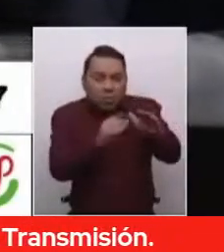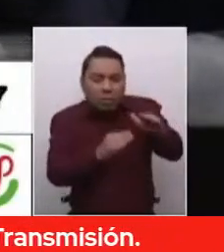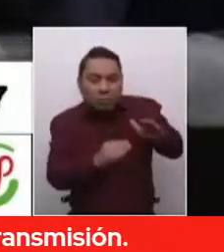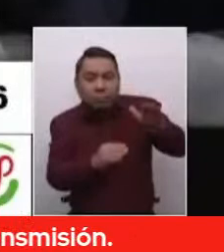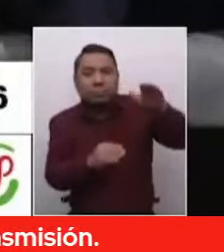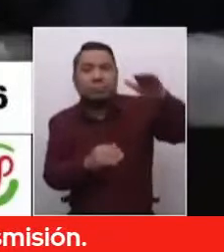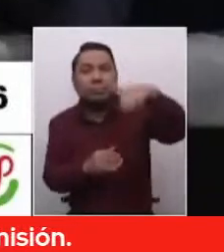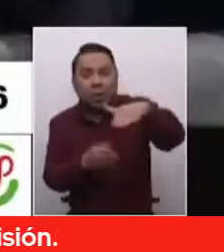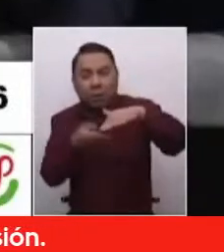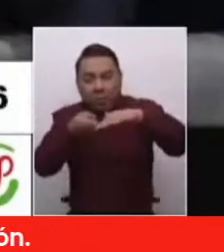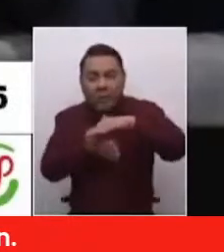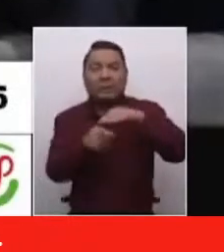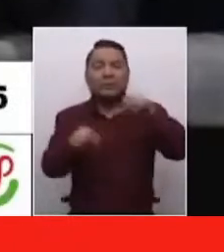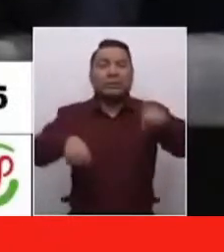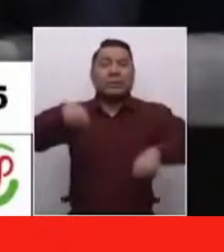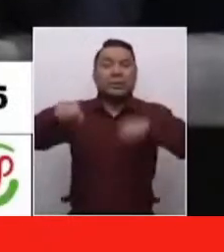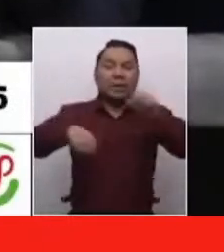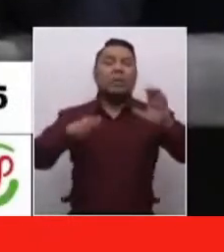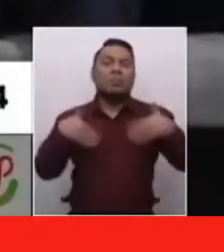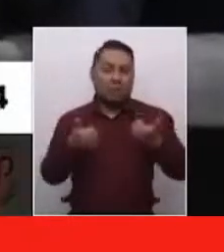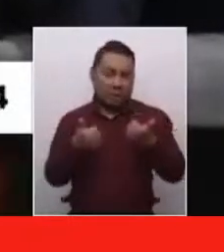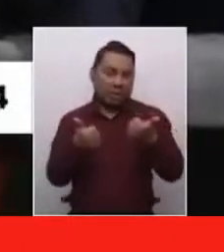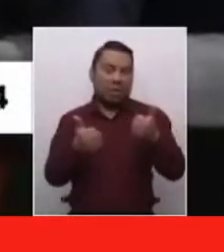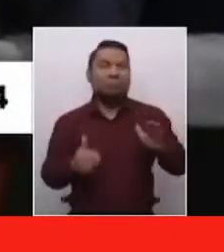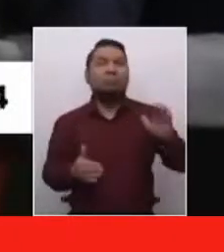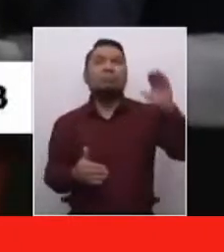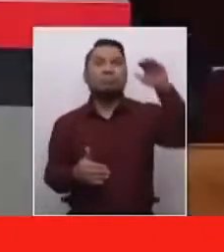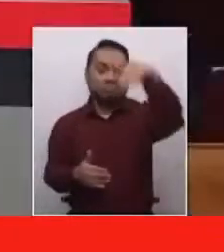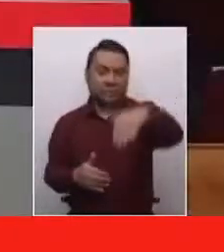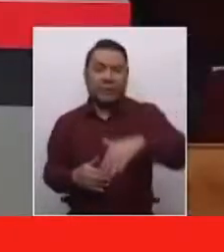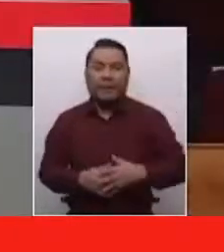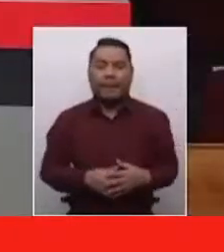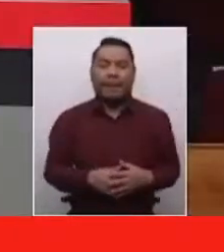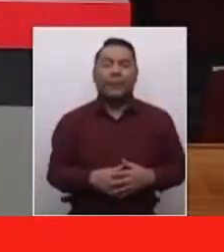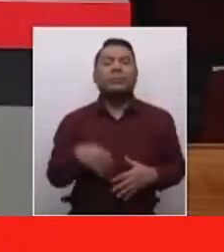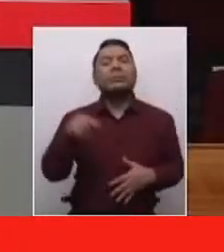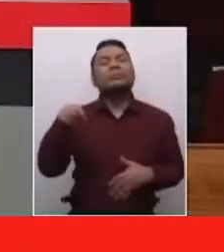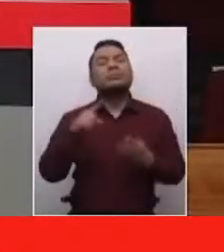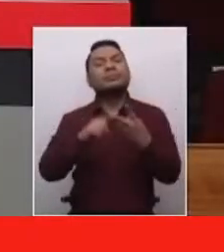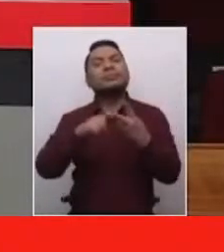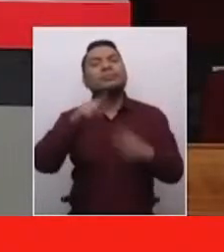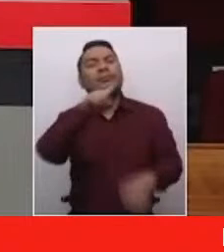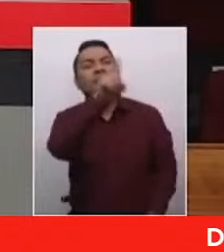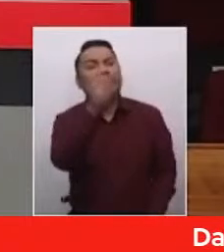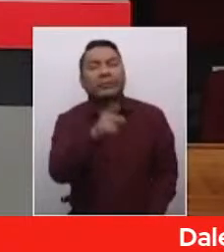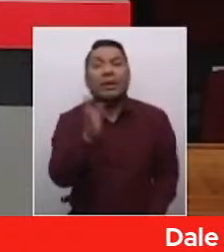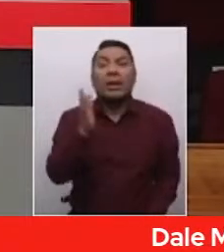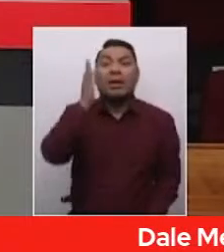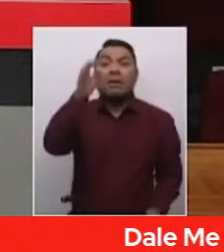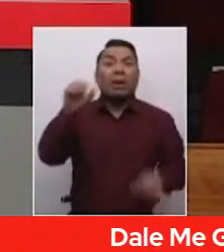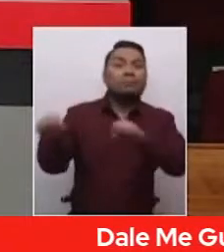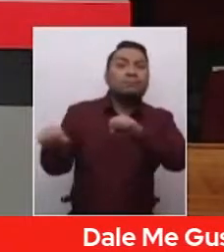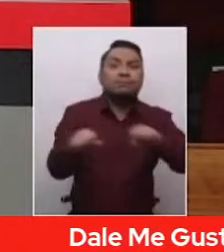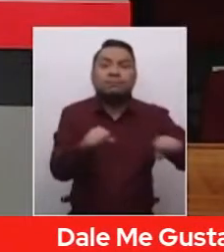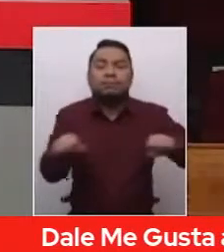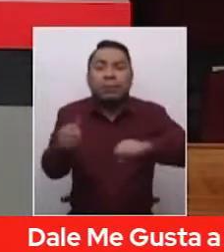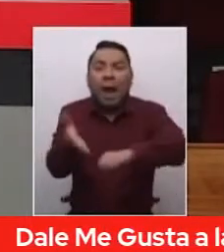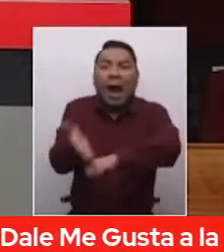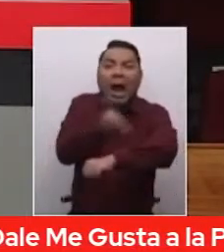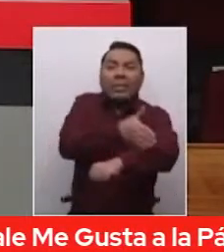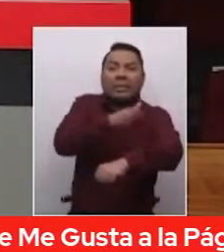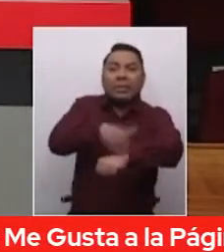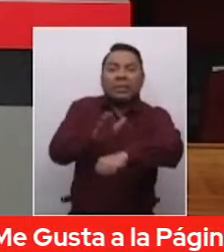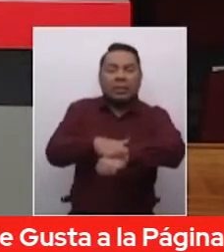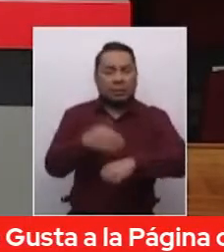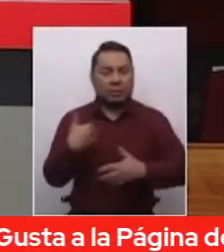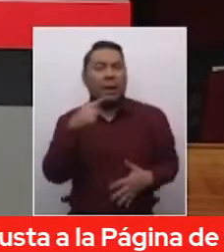grandes cruces, las bicicletas puedan funcionar. Y sobre el tema de gestión de desastres, la pregunta es la siguiente. El candidato, ¿se encuentra